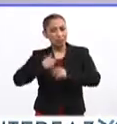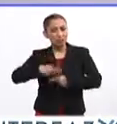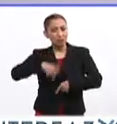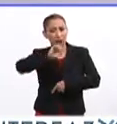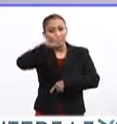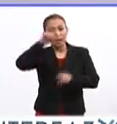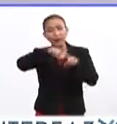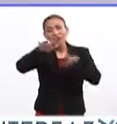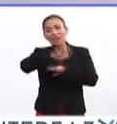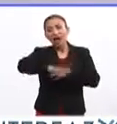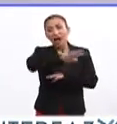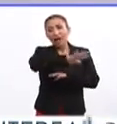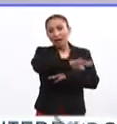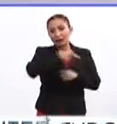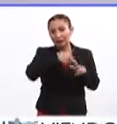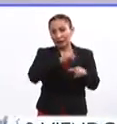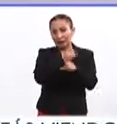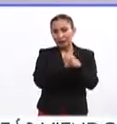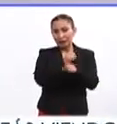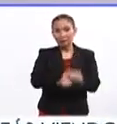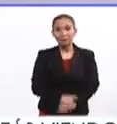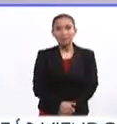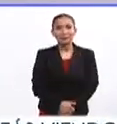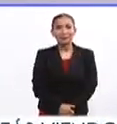personalidades de diferentes ámbitos en el siguiente reportaje.